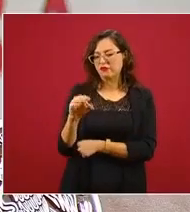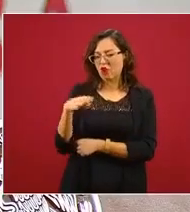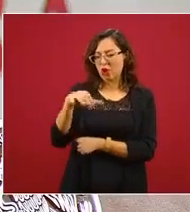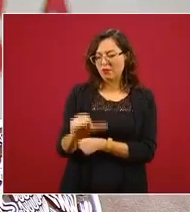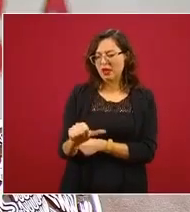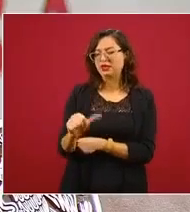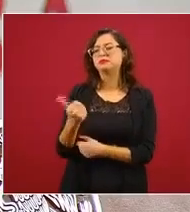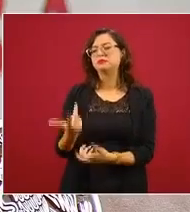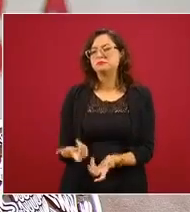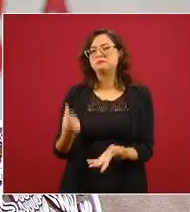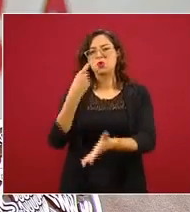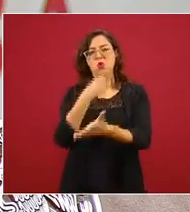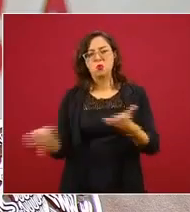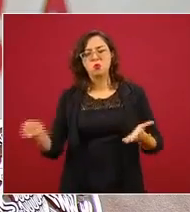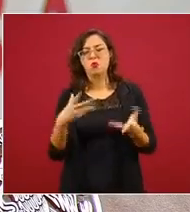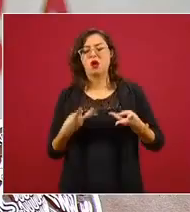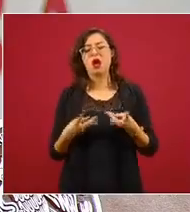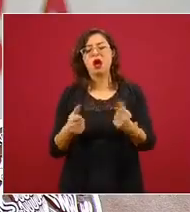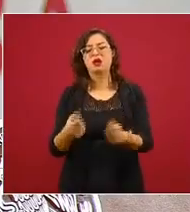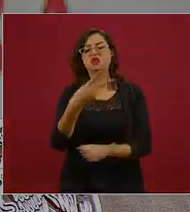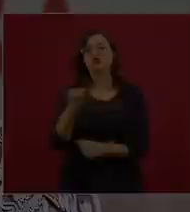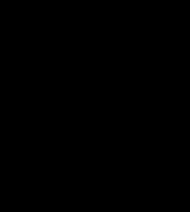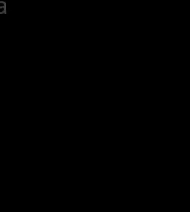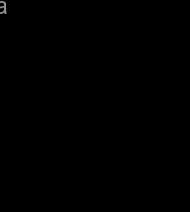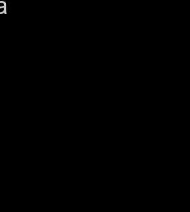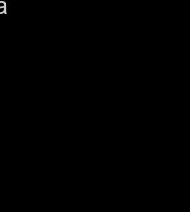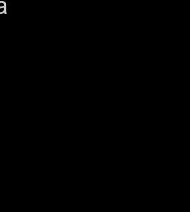de acuerdo a avalúos, en $200 millones